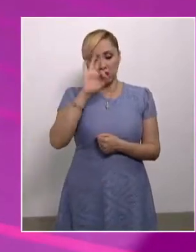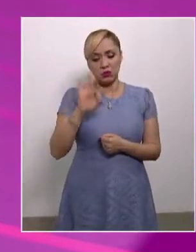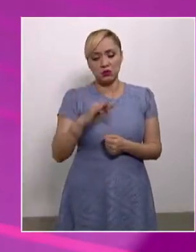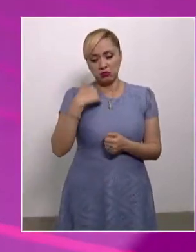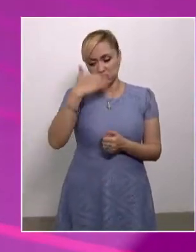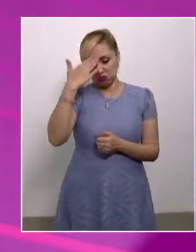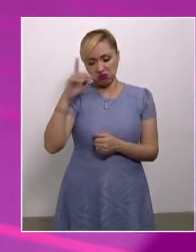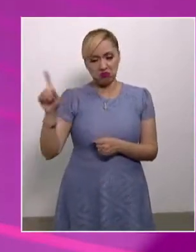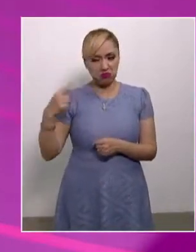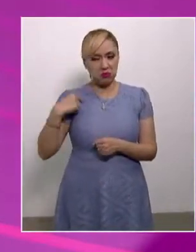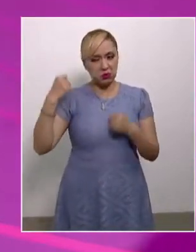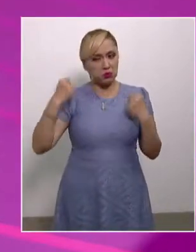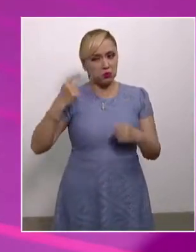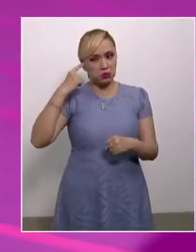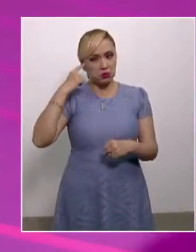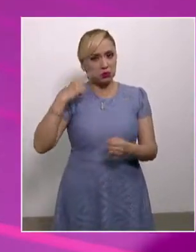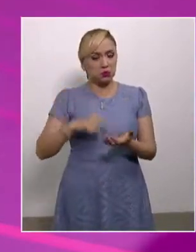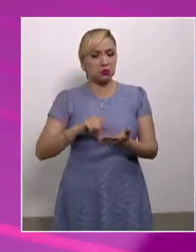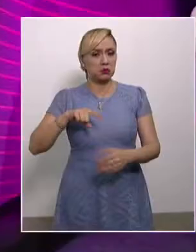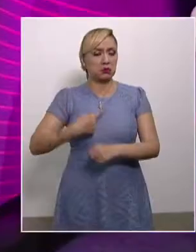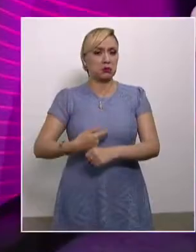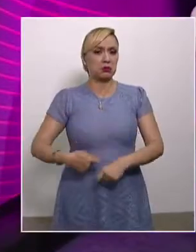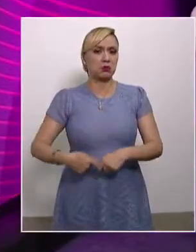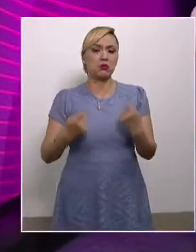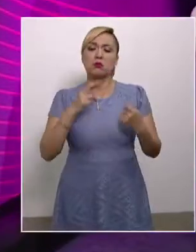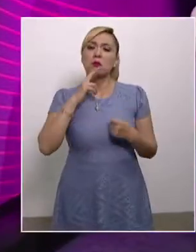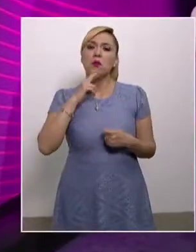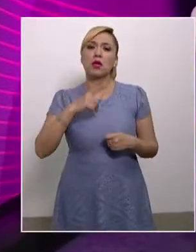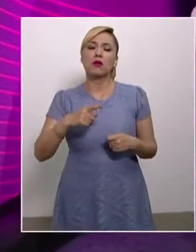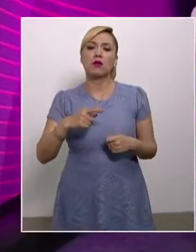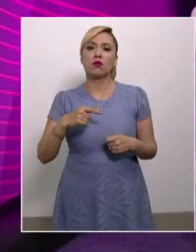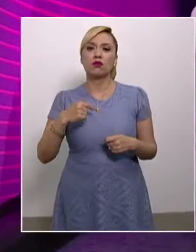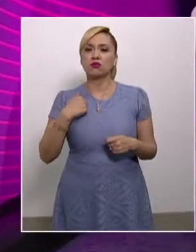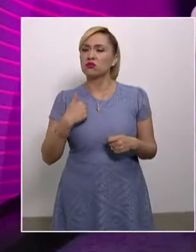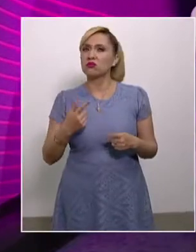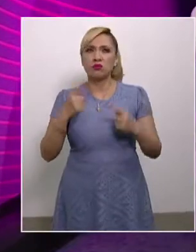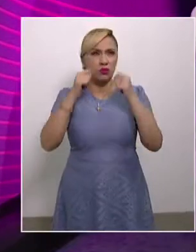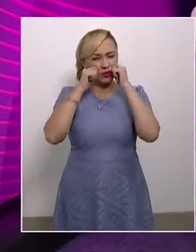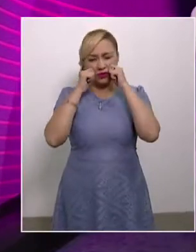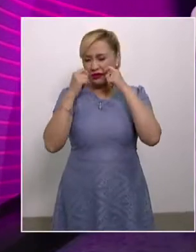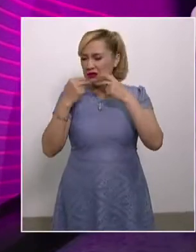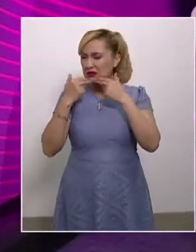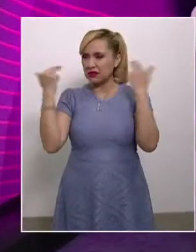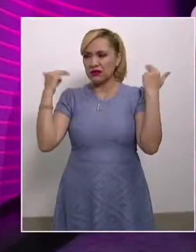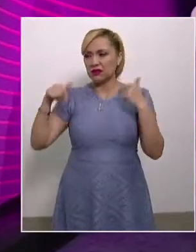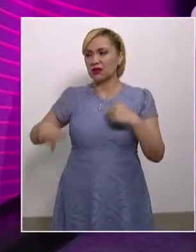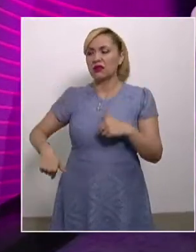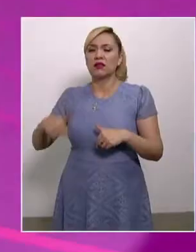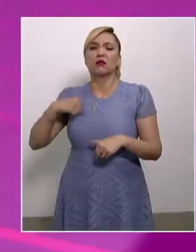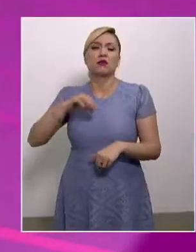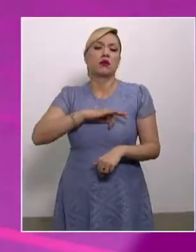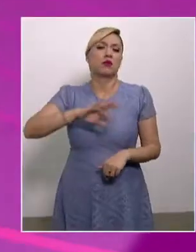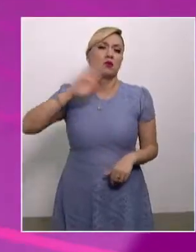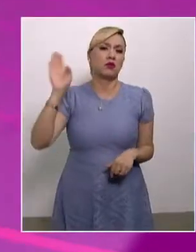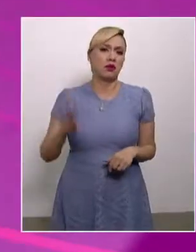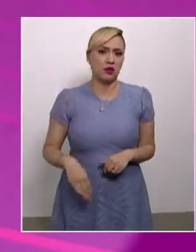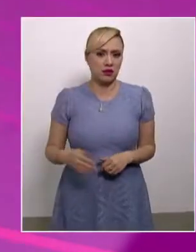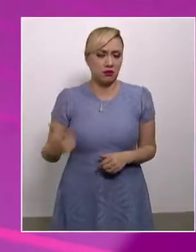me vayan a violar y aún ese escenario es mejor que quedarme donde estoy. Esos son los niveles de violencia de los que estamos hablando. Esos